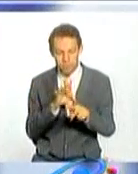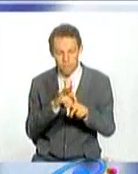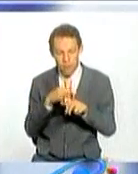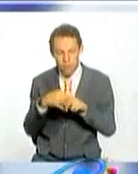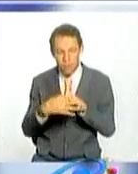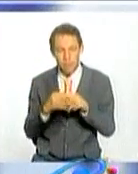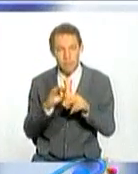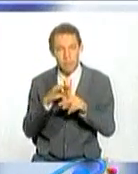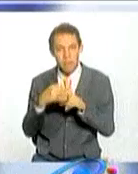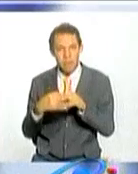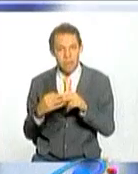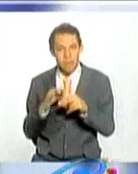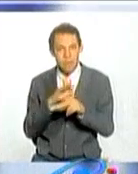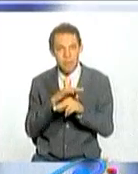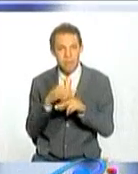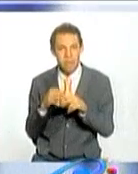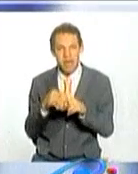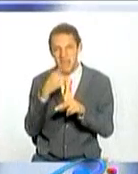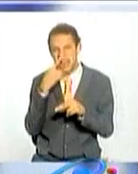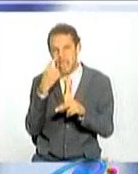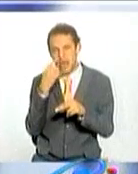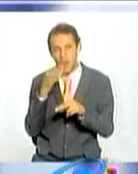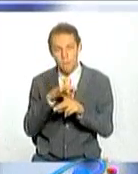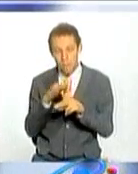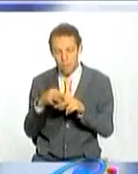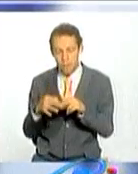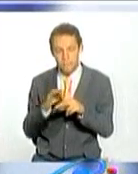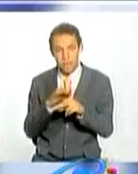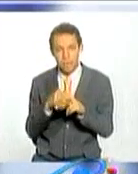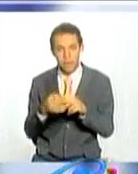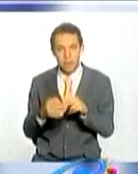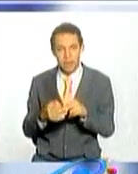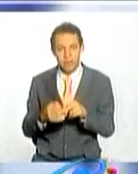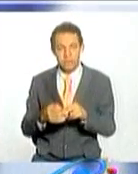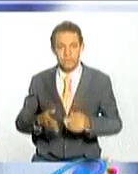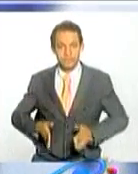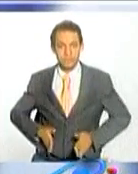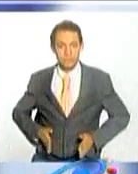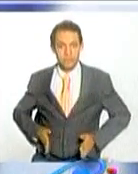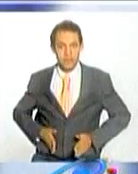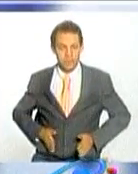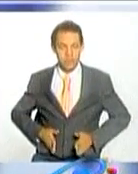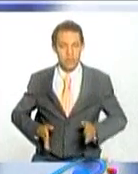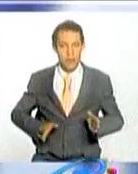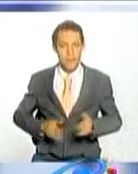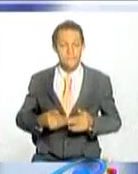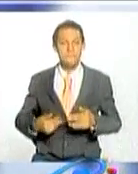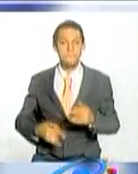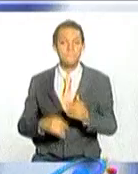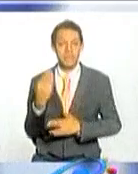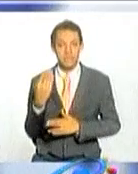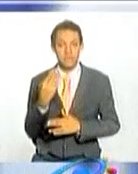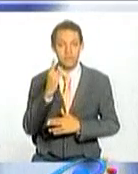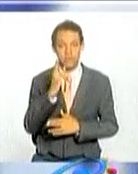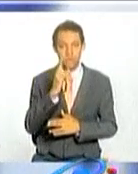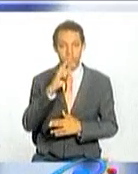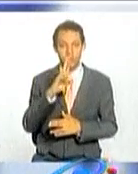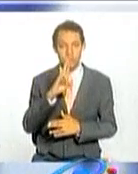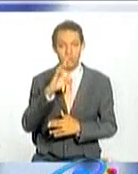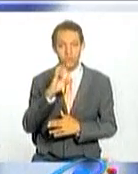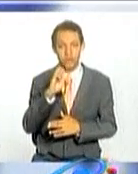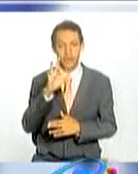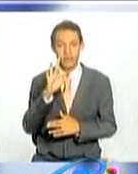bolitas negras dilatadas, y la pelvis, que es la parte donde comienza el uréter, por donde baja la